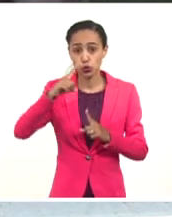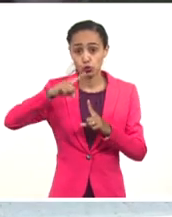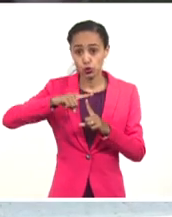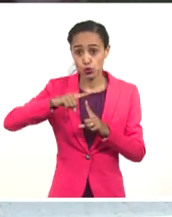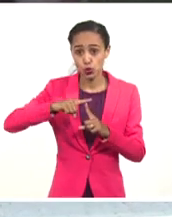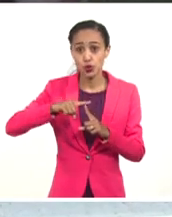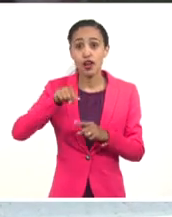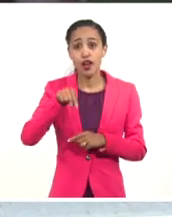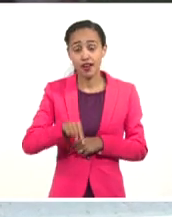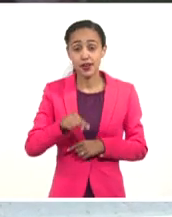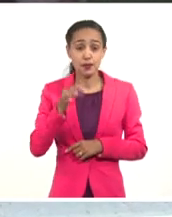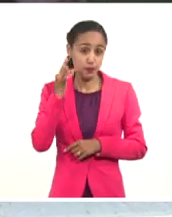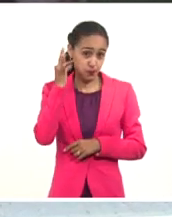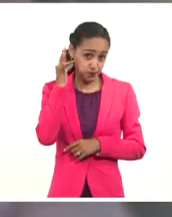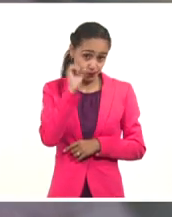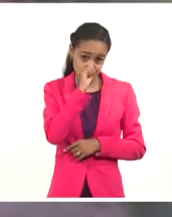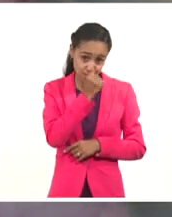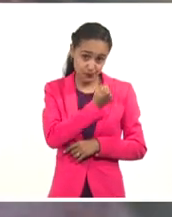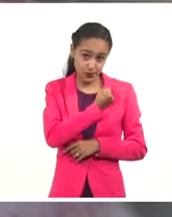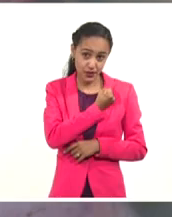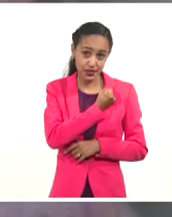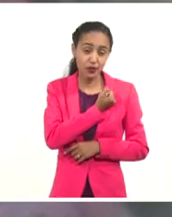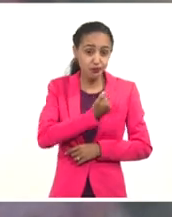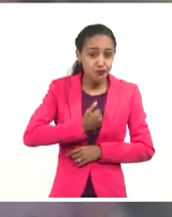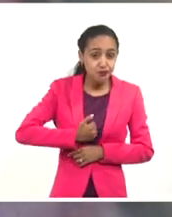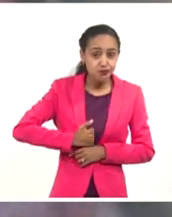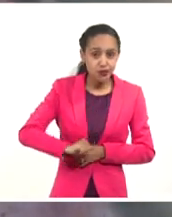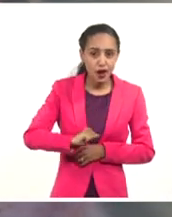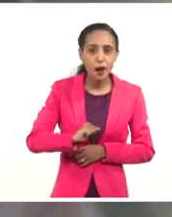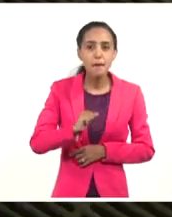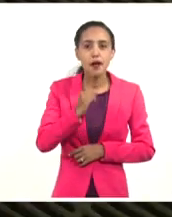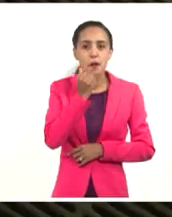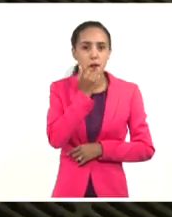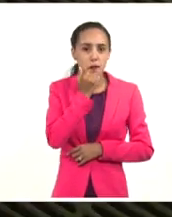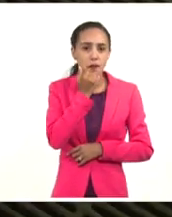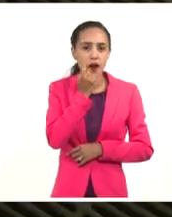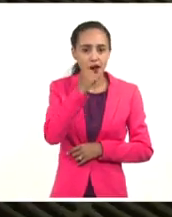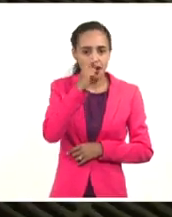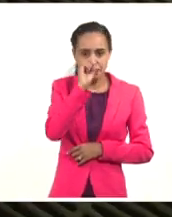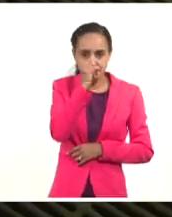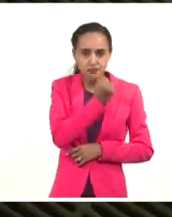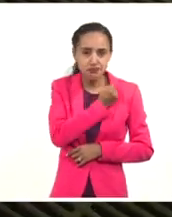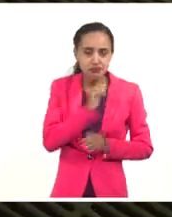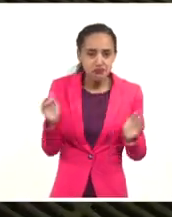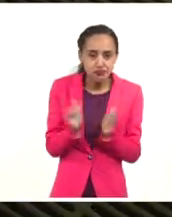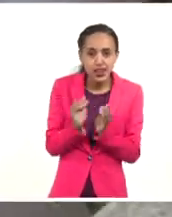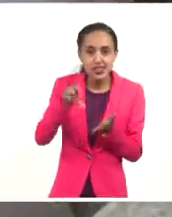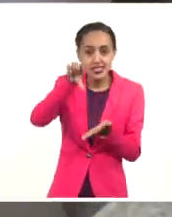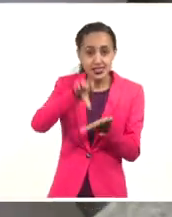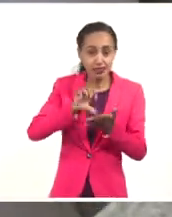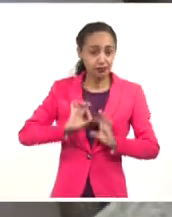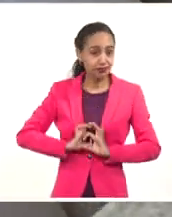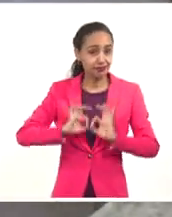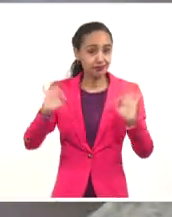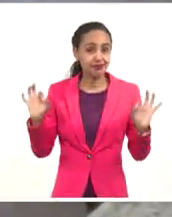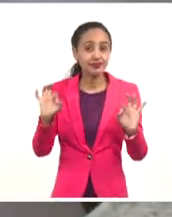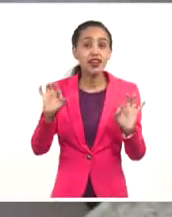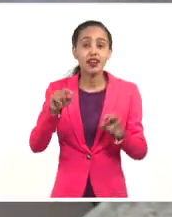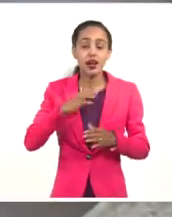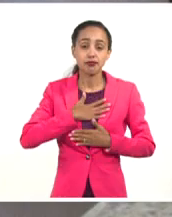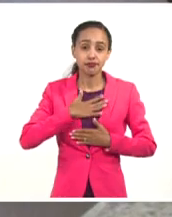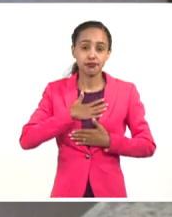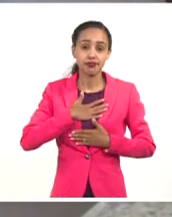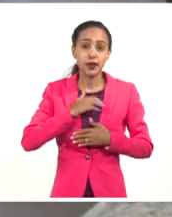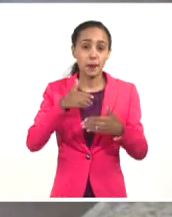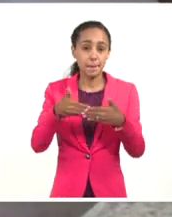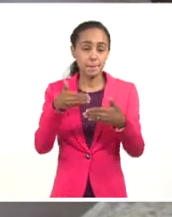de hembras reproductoras para impulsar la producción porcina en centros integrales pertenecientes a las